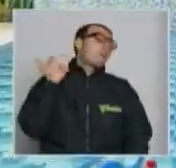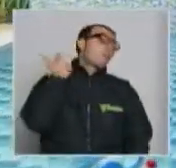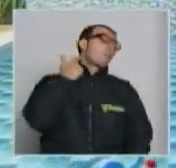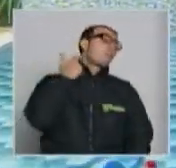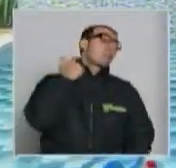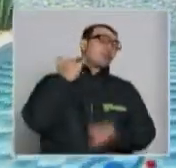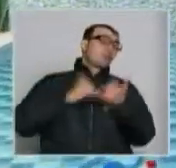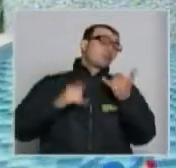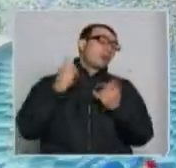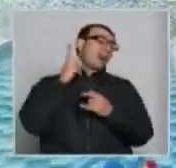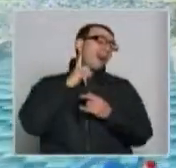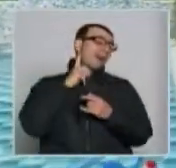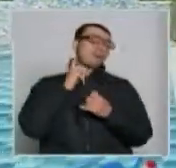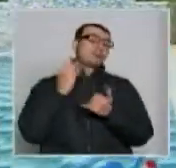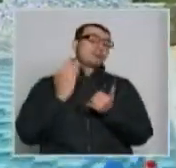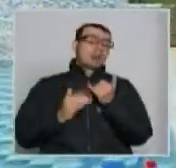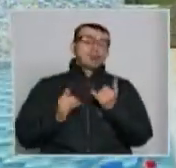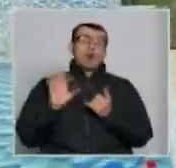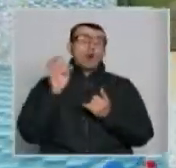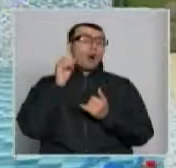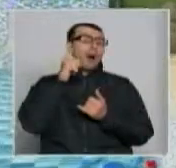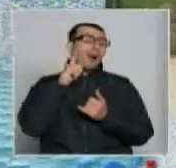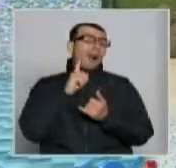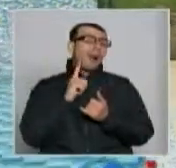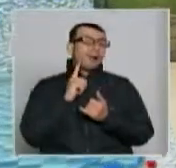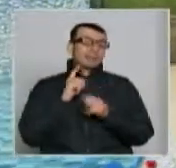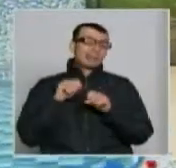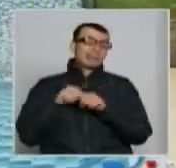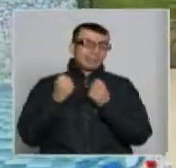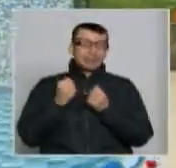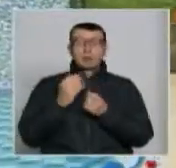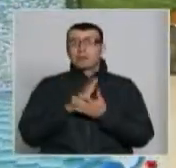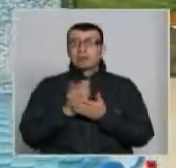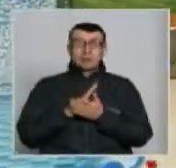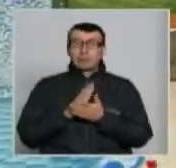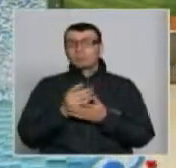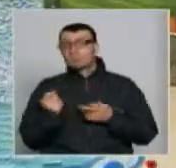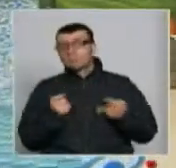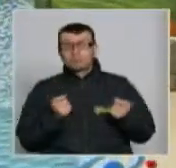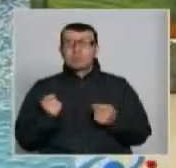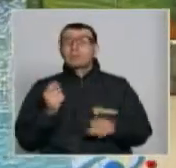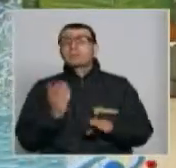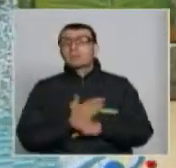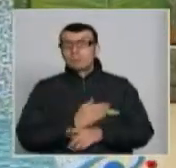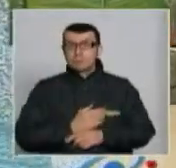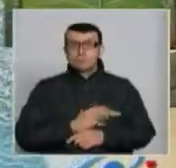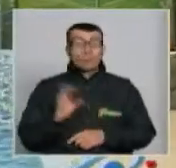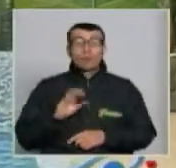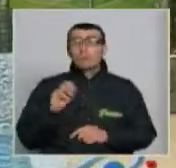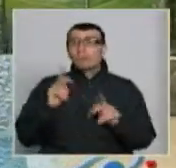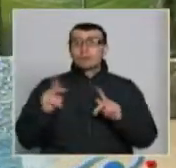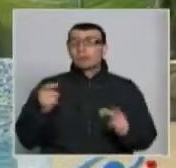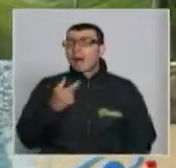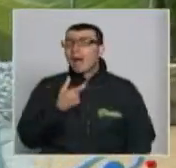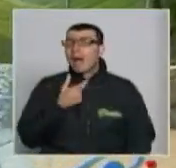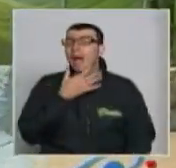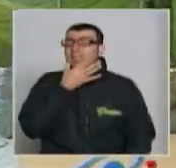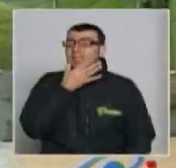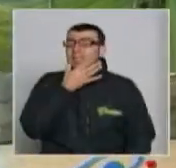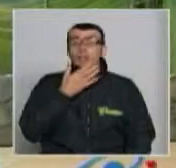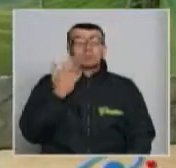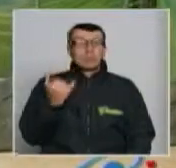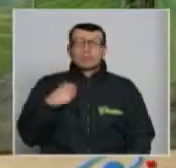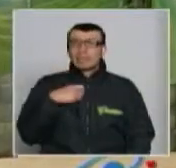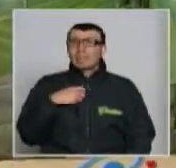un problema de tratamiento de conductos mal hechos o en mal estado, personas con prótesis que tienen mucho metal en la